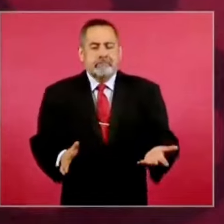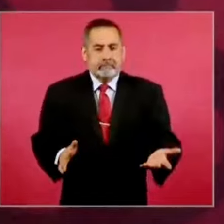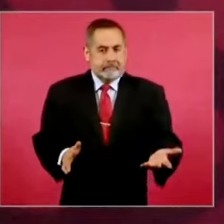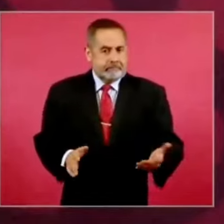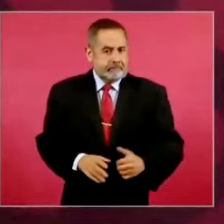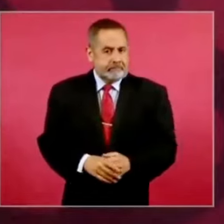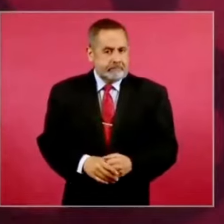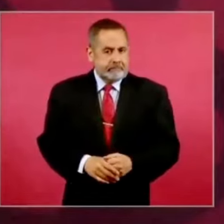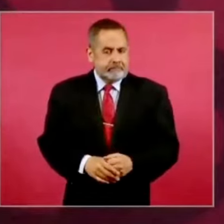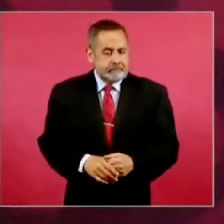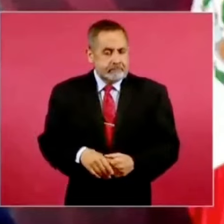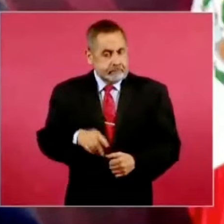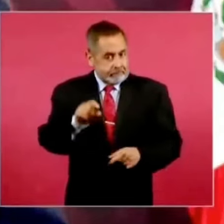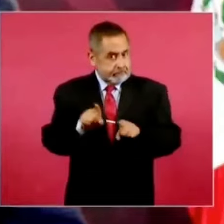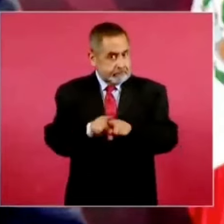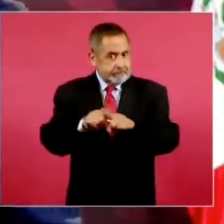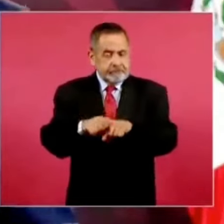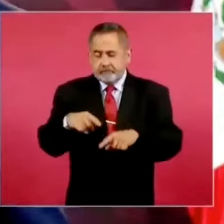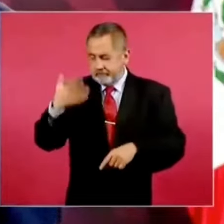como se denunció,